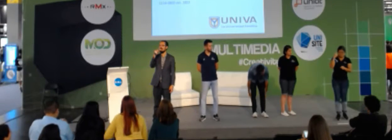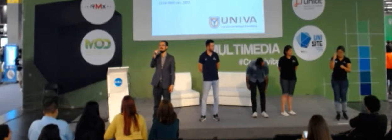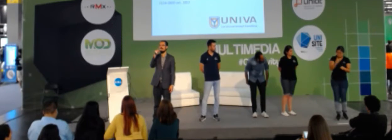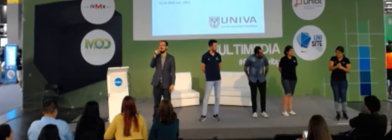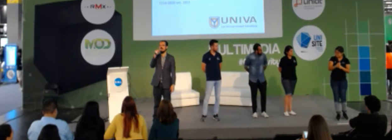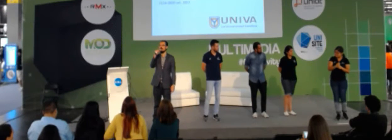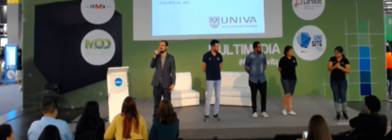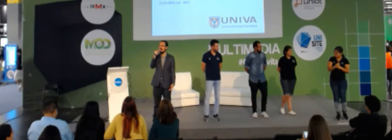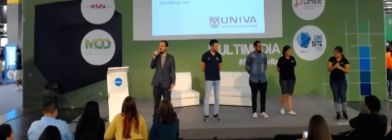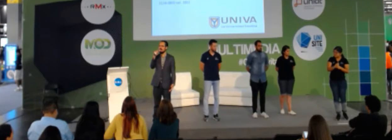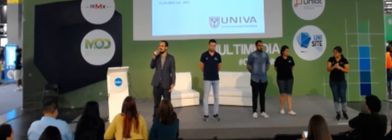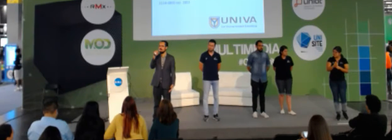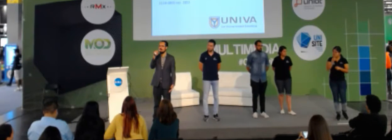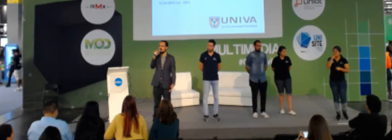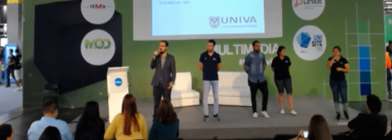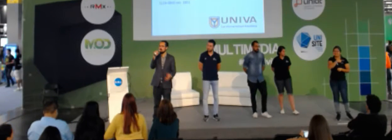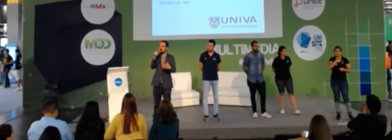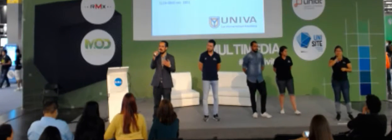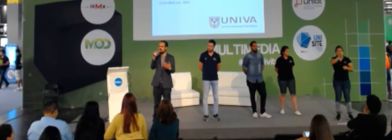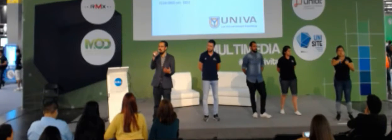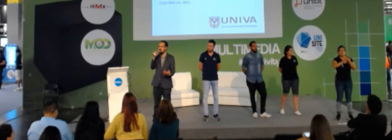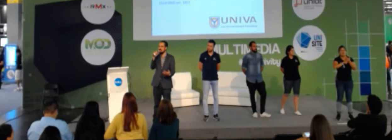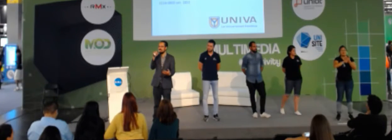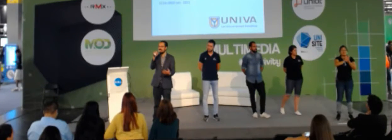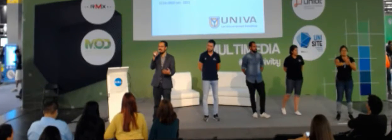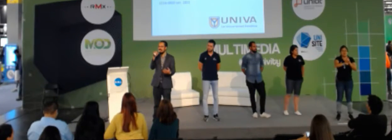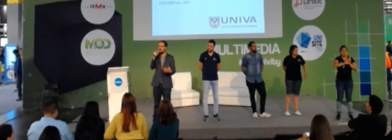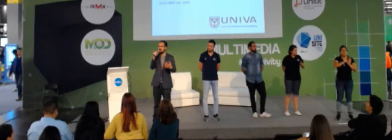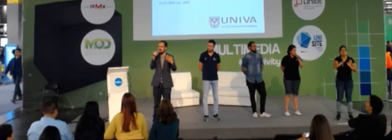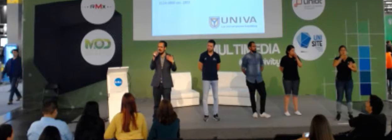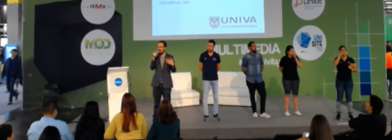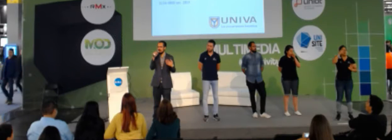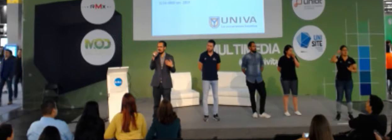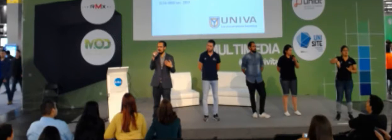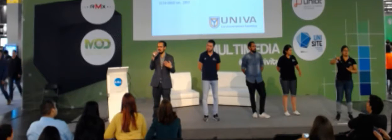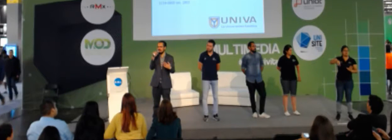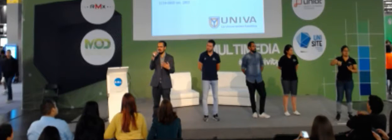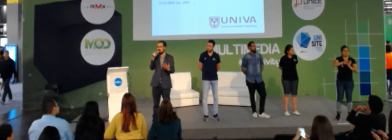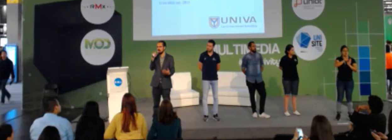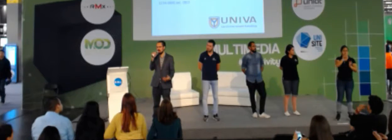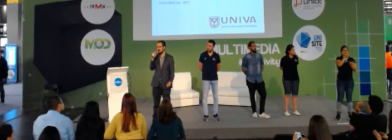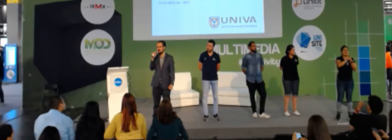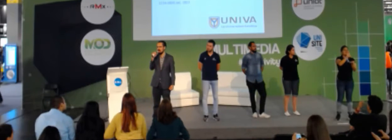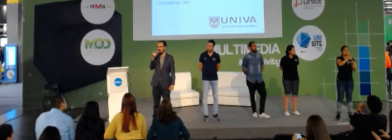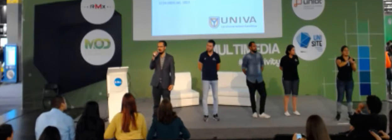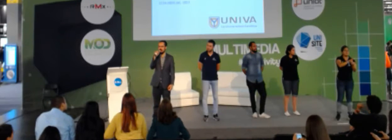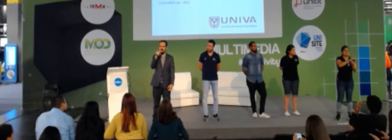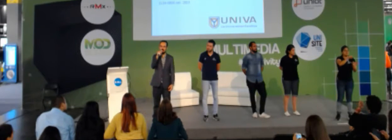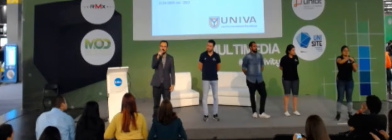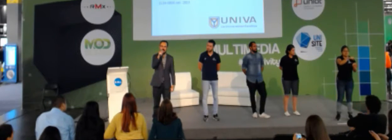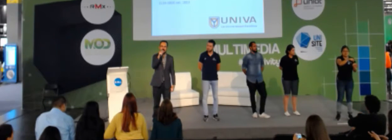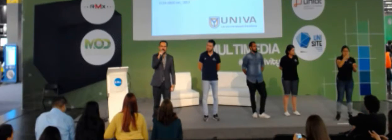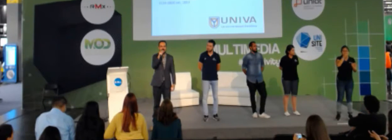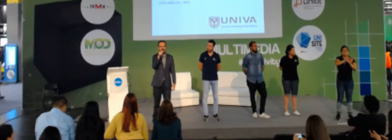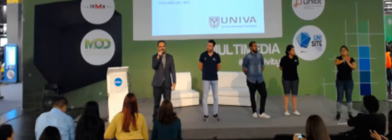es evitar los lugares comunes que al manejar la discapacidad surgen. Por